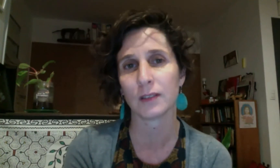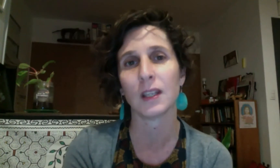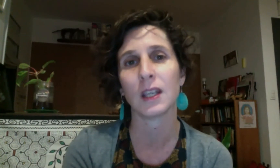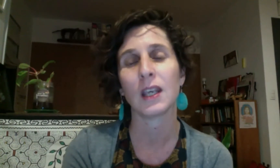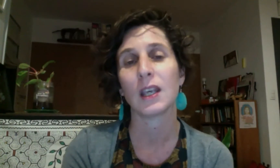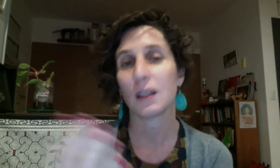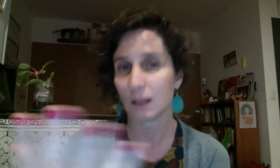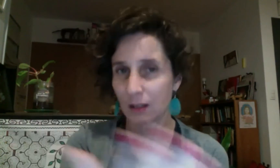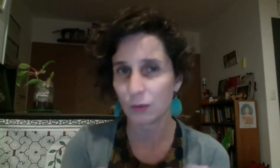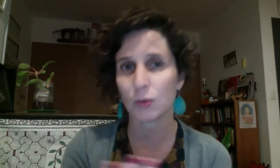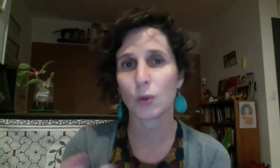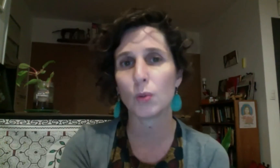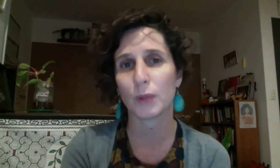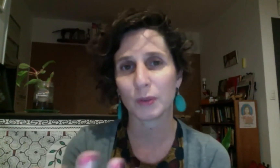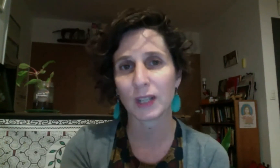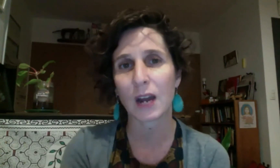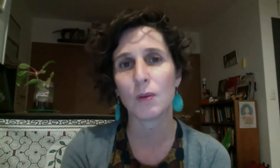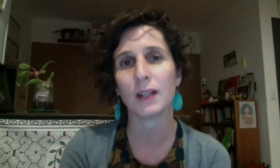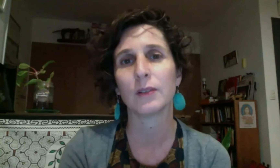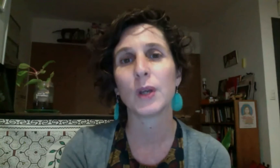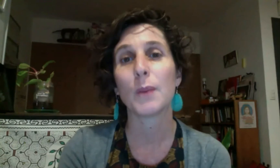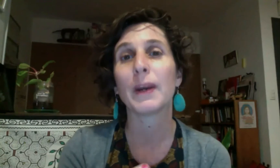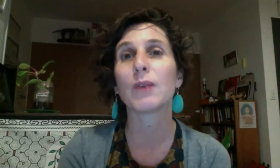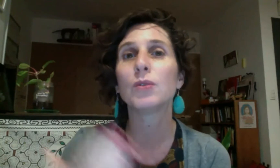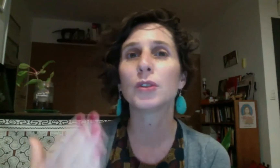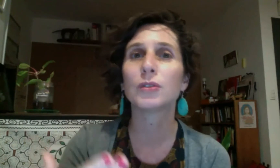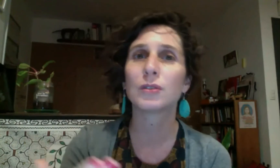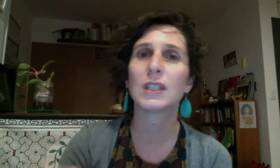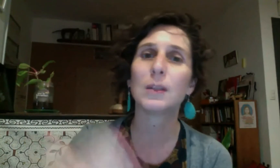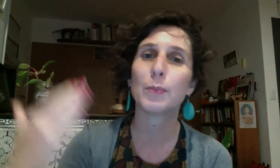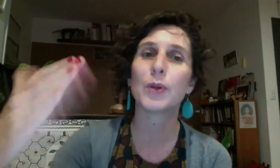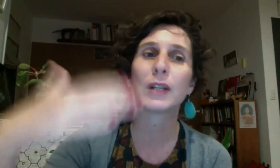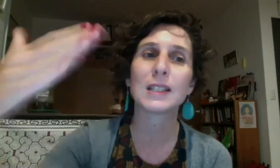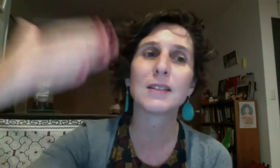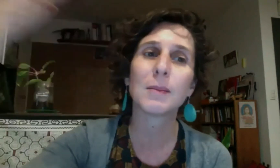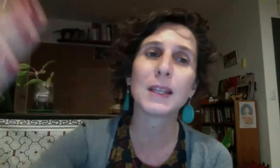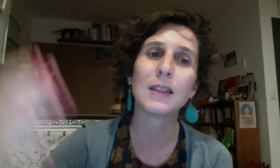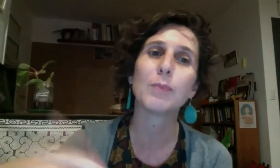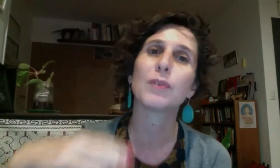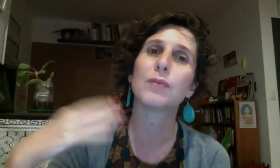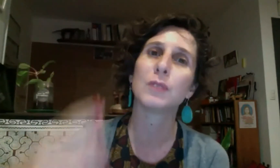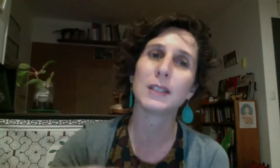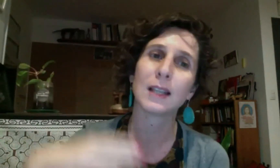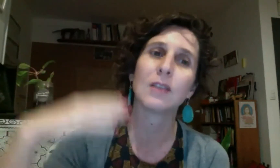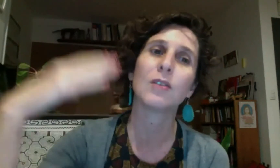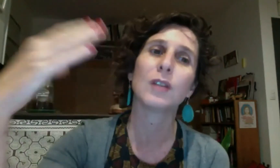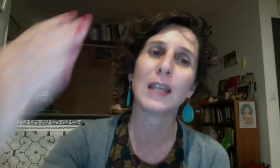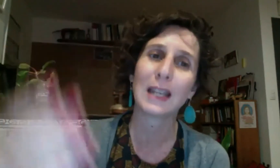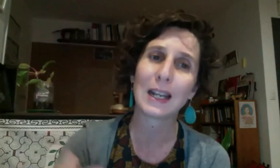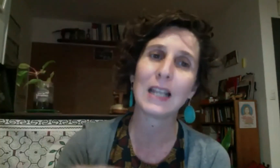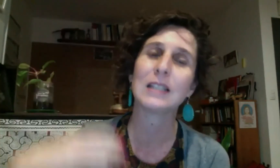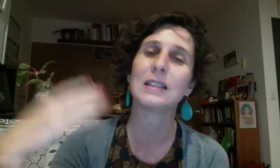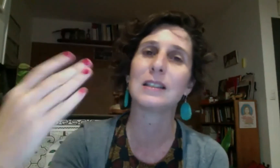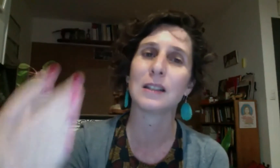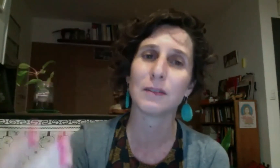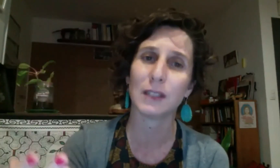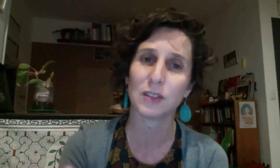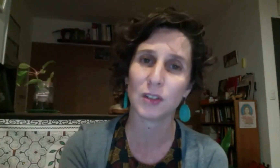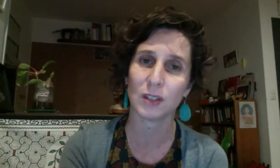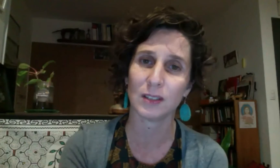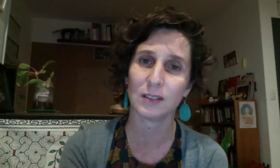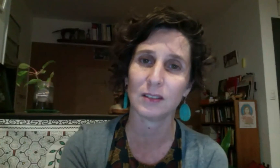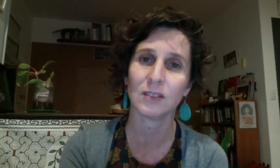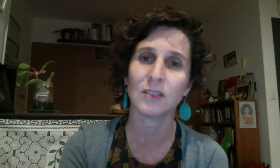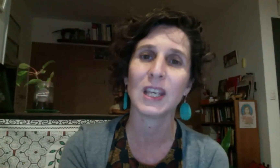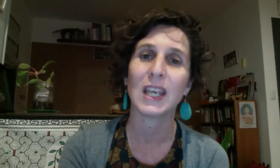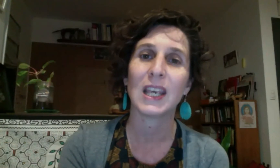personas, a nuestro grupo, a nuestra aula, ¿no? Para juntos ir progresivamente profundizando en análisis y